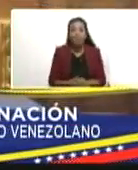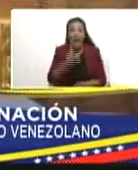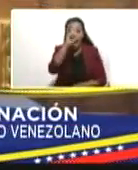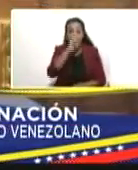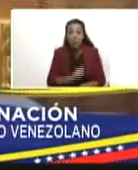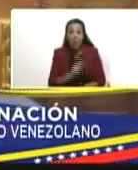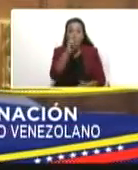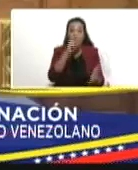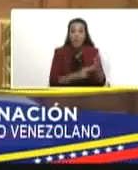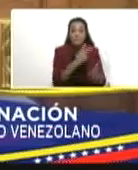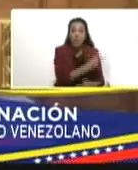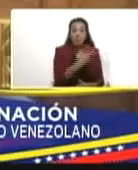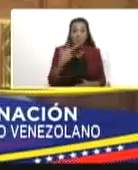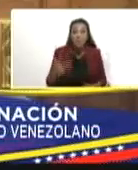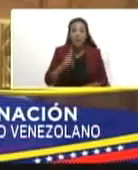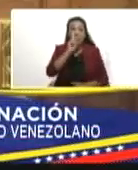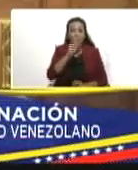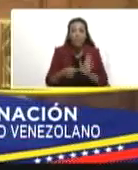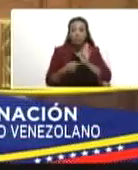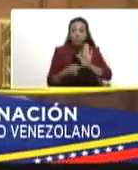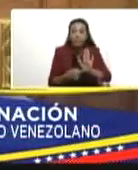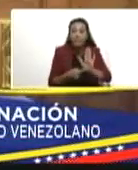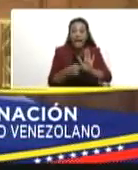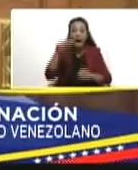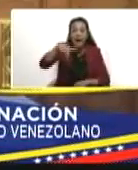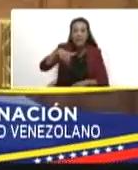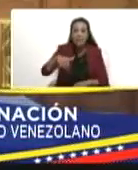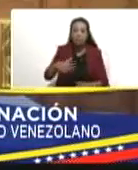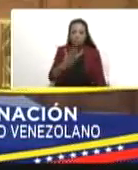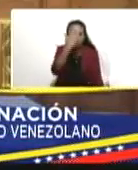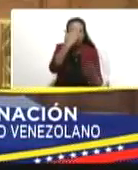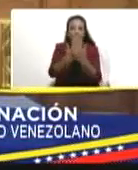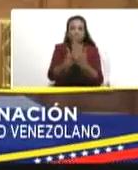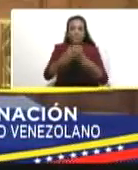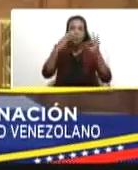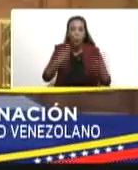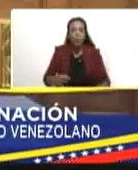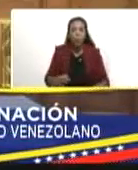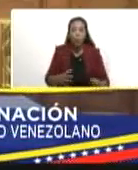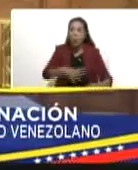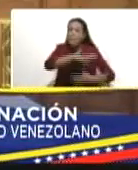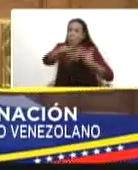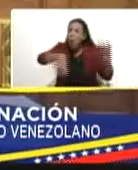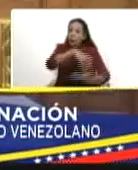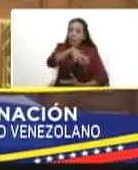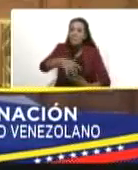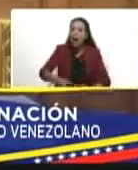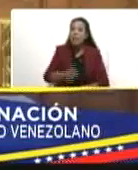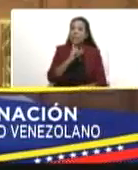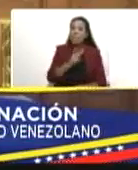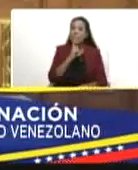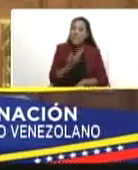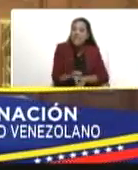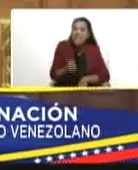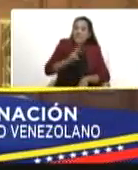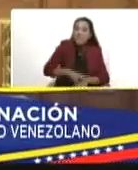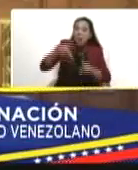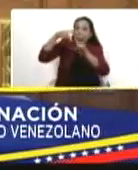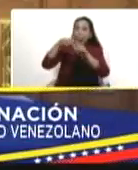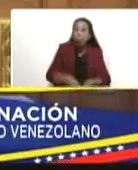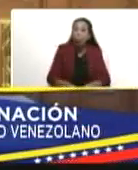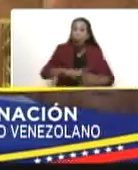año 2023 encaramos uno de los problemas más complejos que se